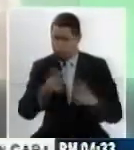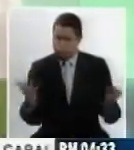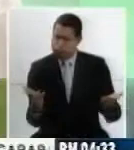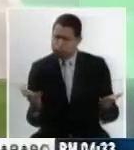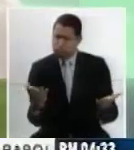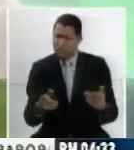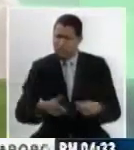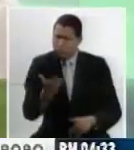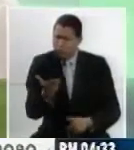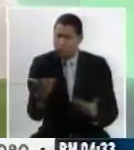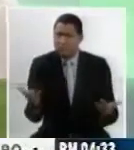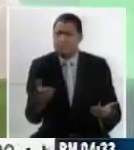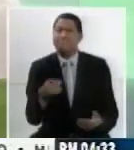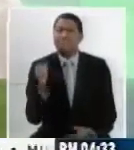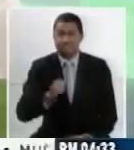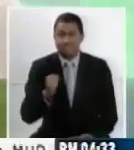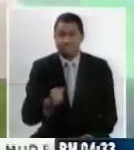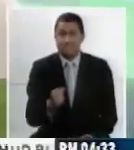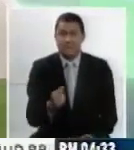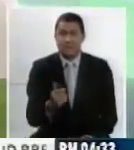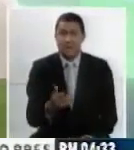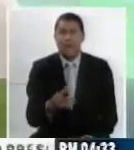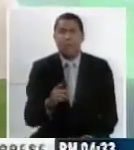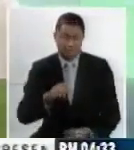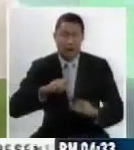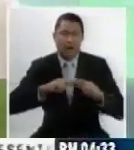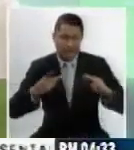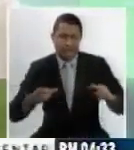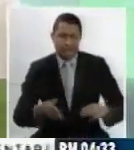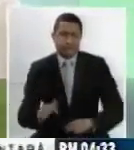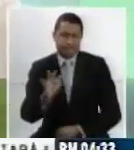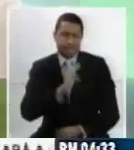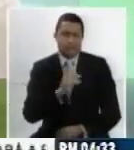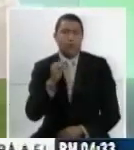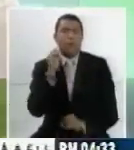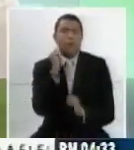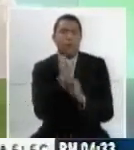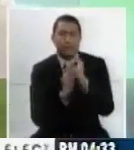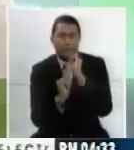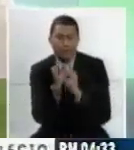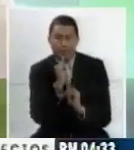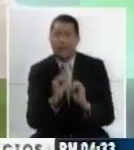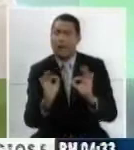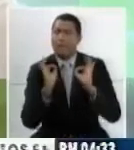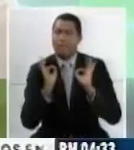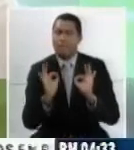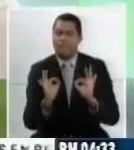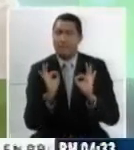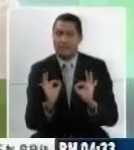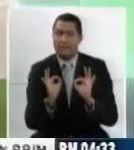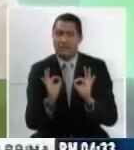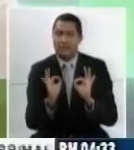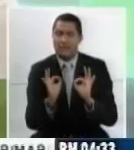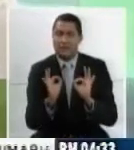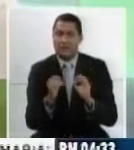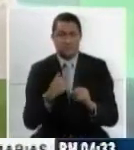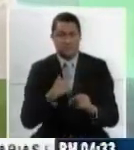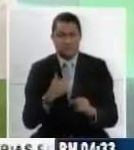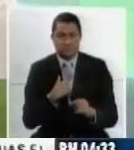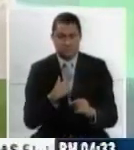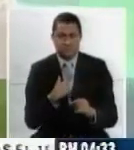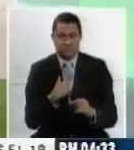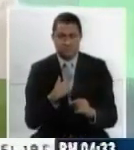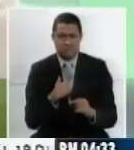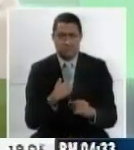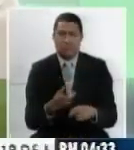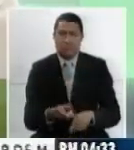por qué, y es que definitivamente hay una predisposición genética. Nuestros niños, en especial voy a hablar de ellos porque es precisamente la población